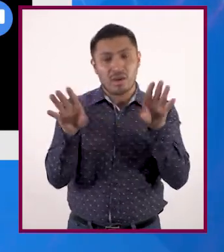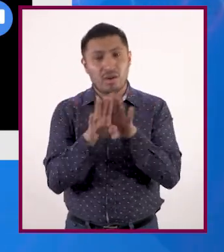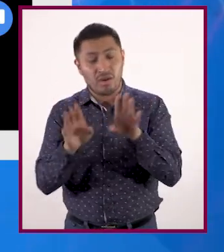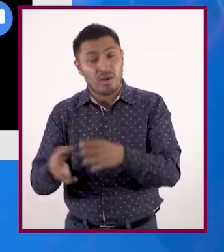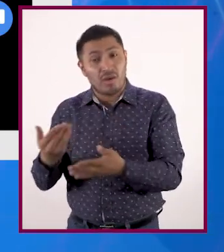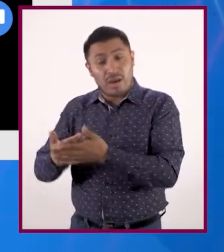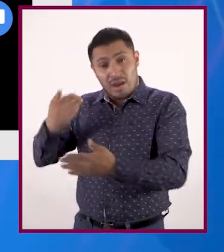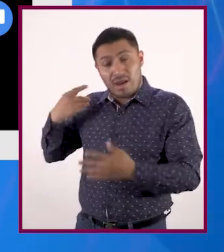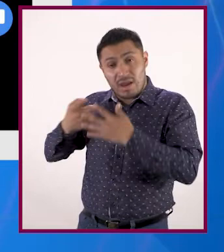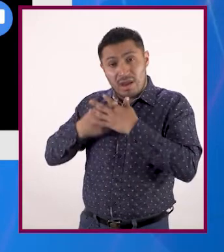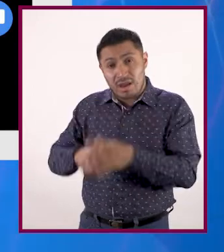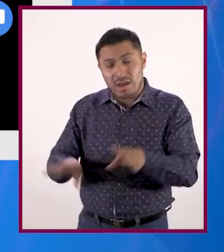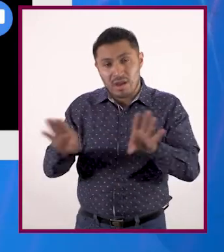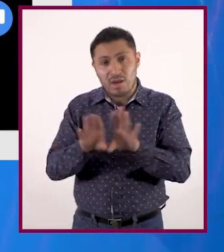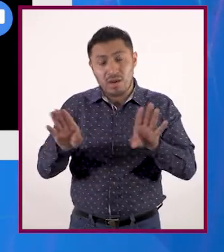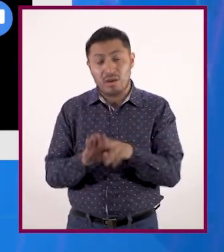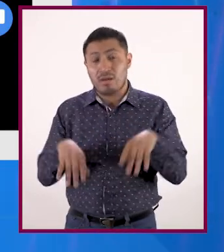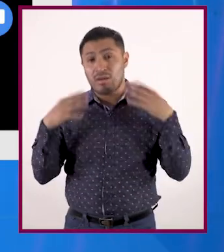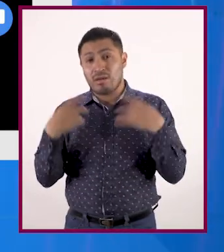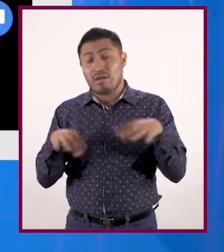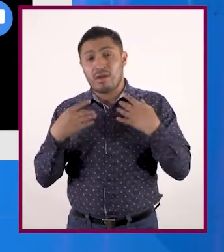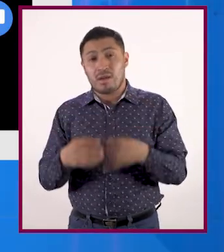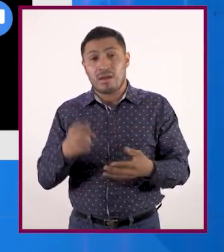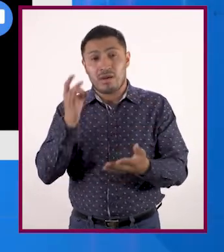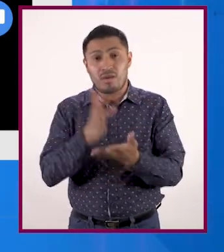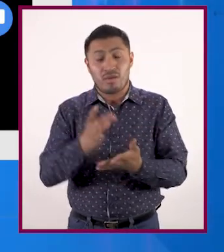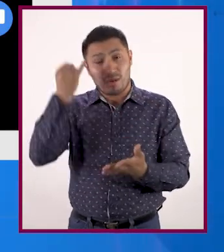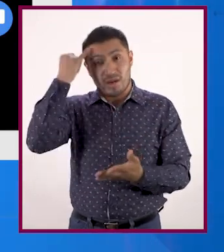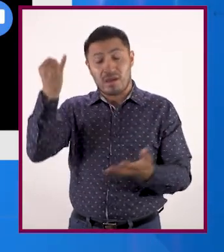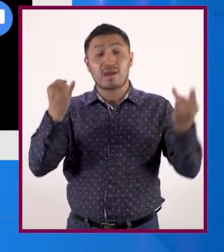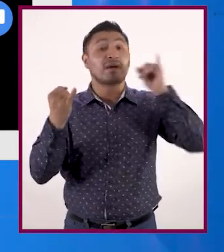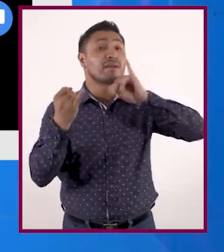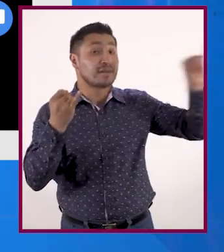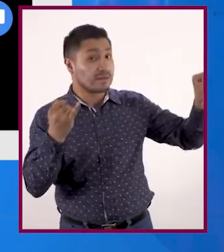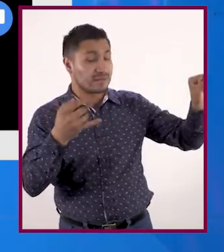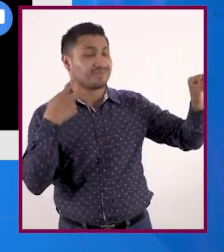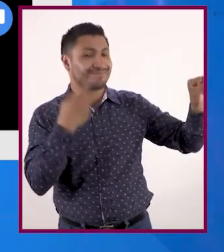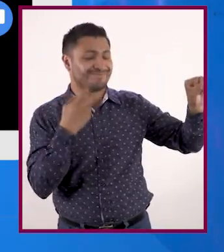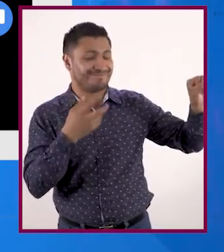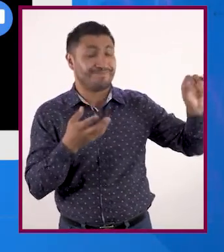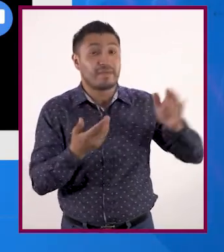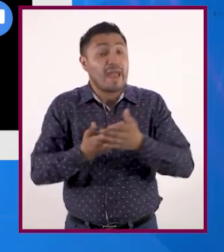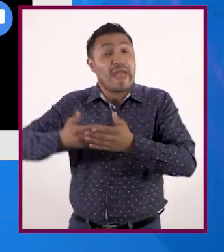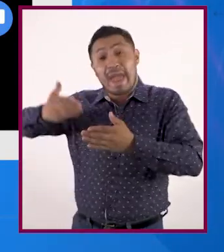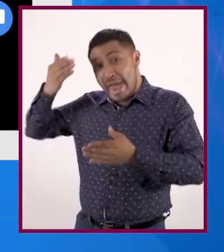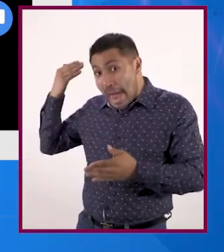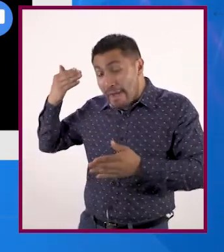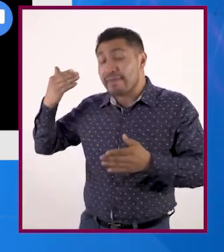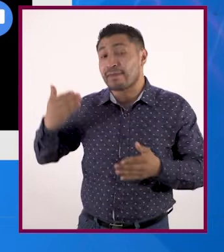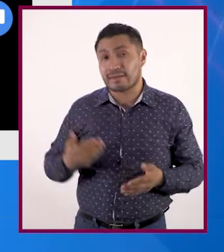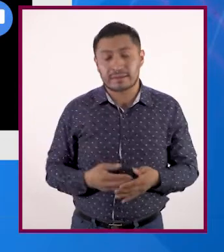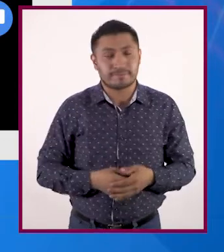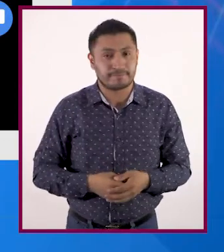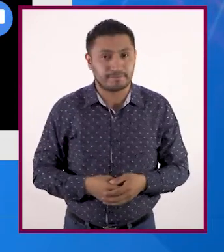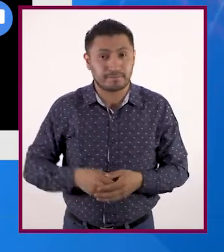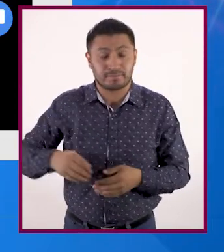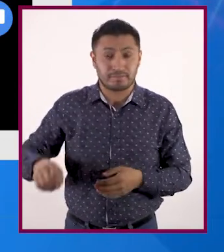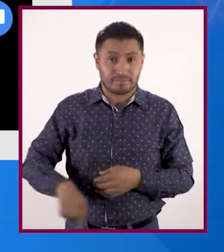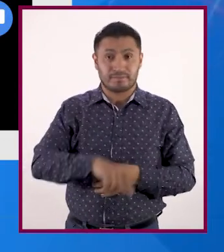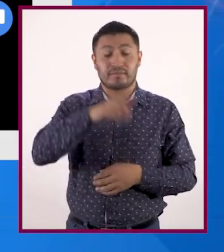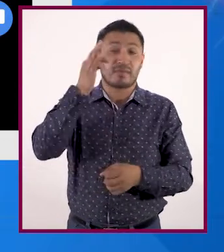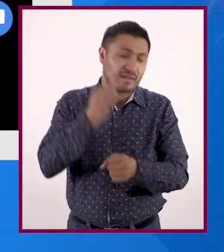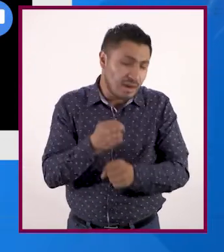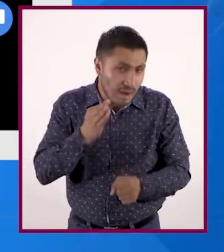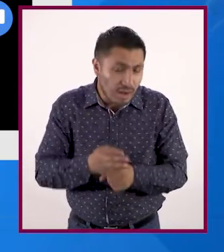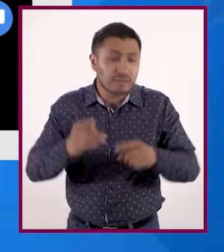cuando surge era visto como una visión de izquierda o una visión izquierdista este y en su momento ahorita